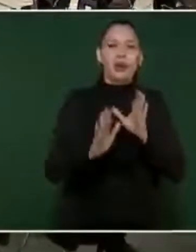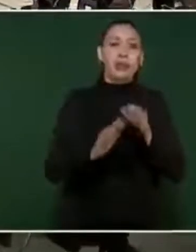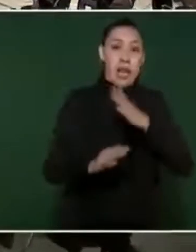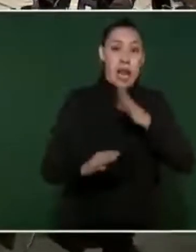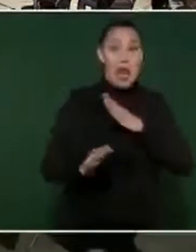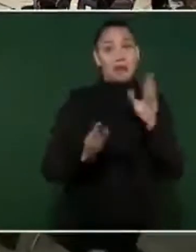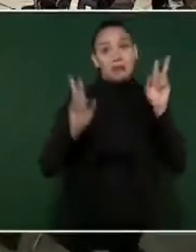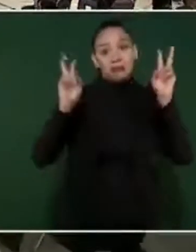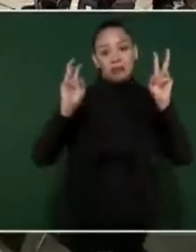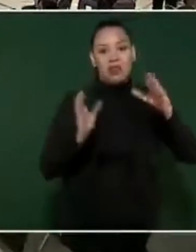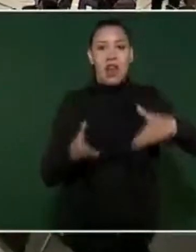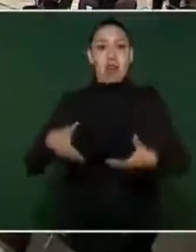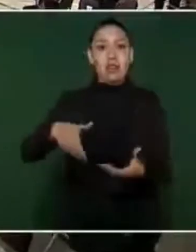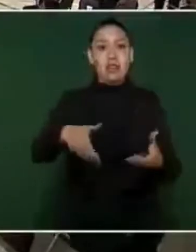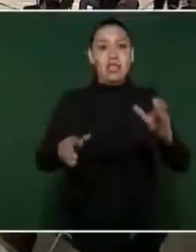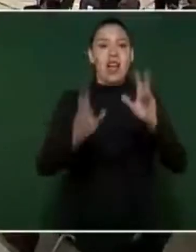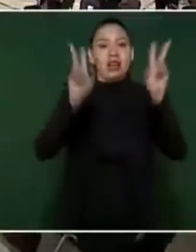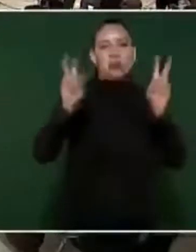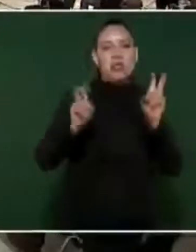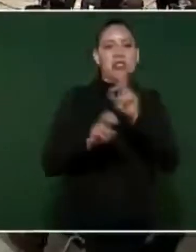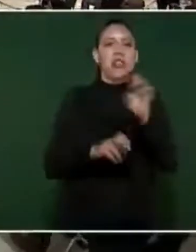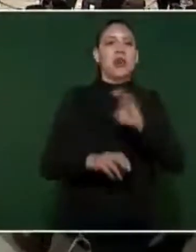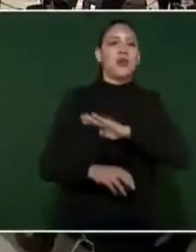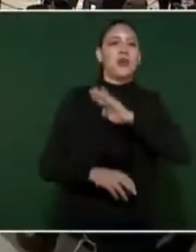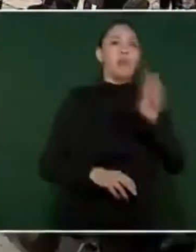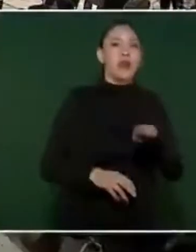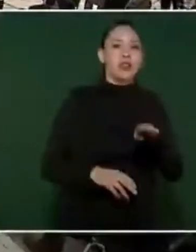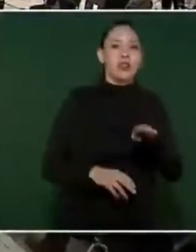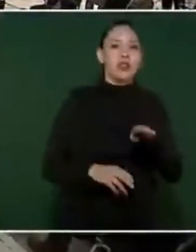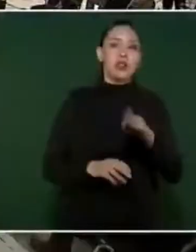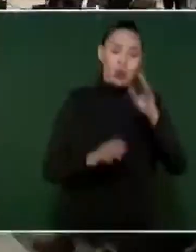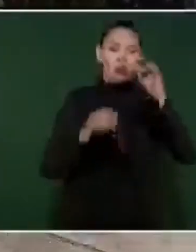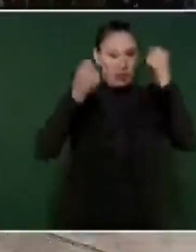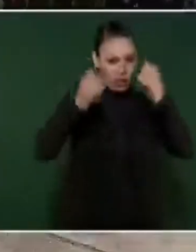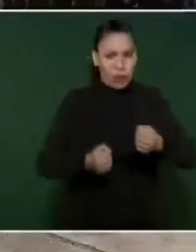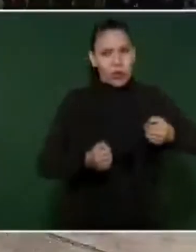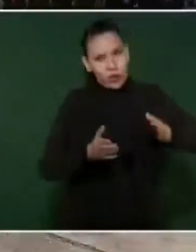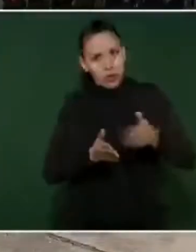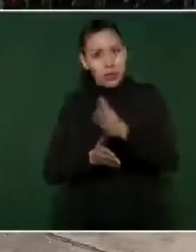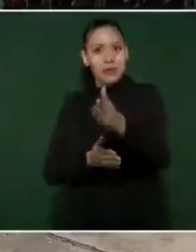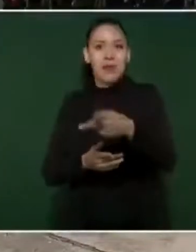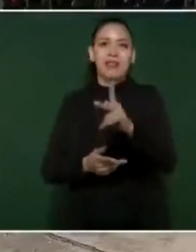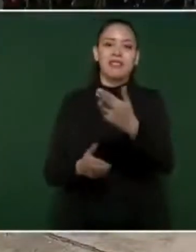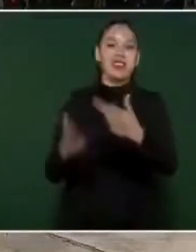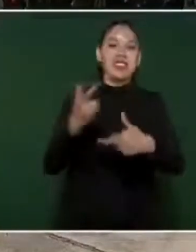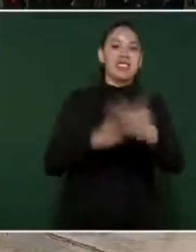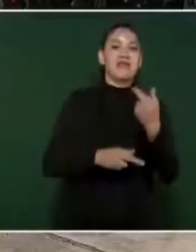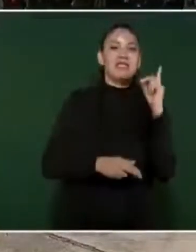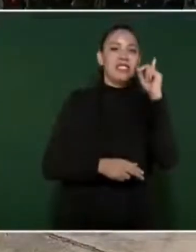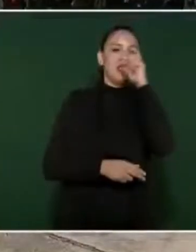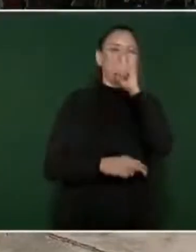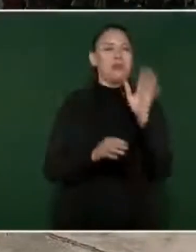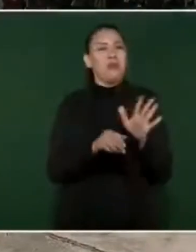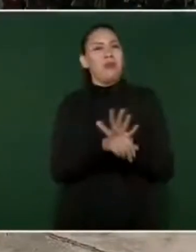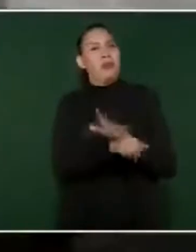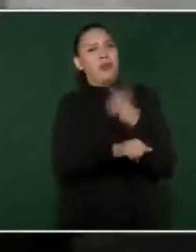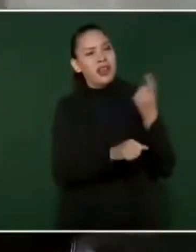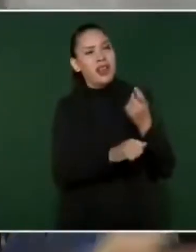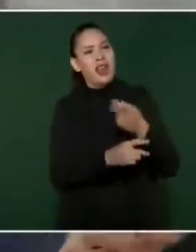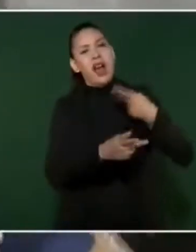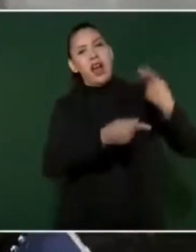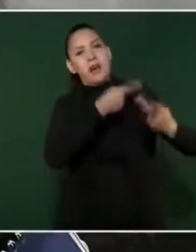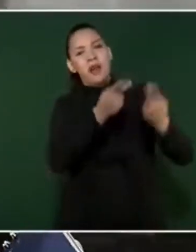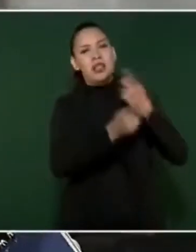muerte, que es la de la región ribereña. Se garantiza el paso, pero no el regreso. ¿Por qué razón, habiendo tanta tropa y tanto esfuerzo que se ha